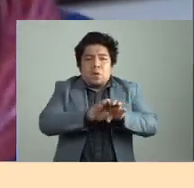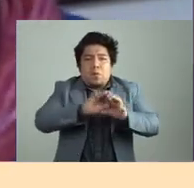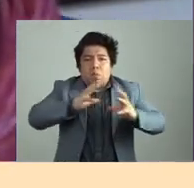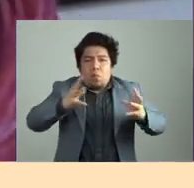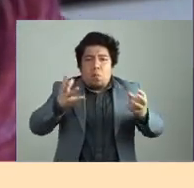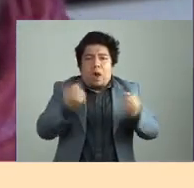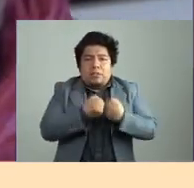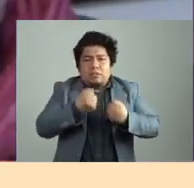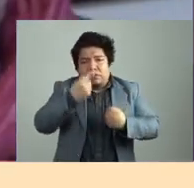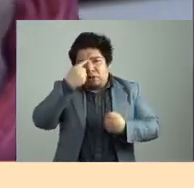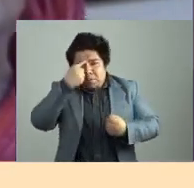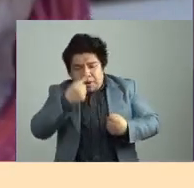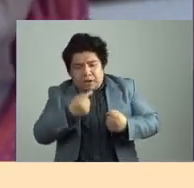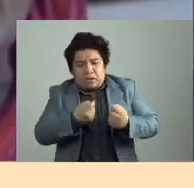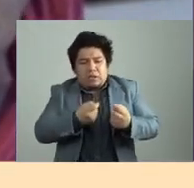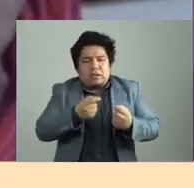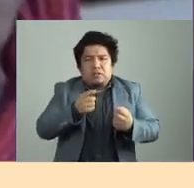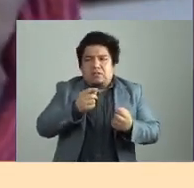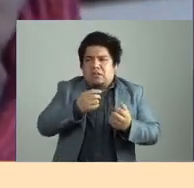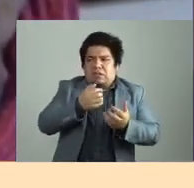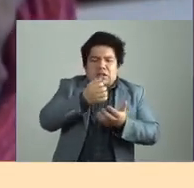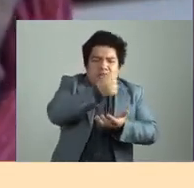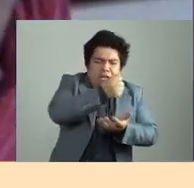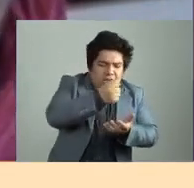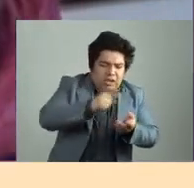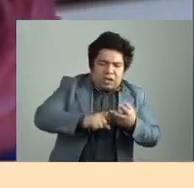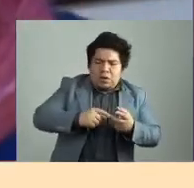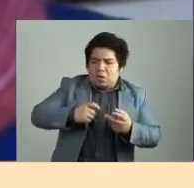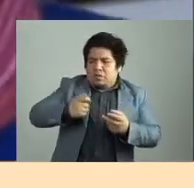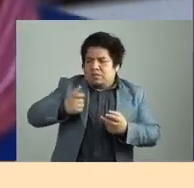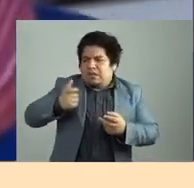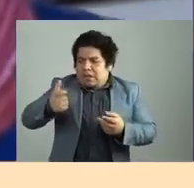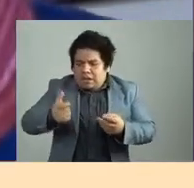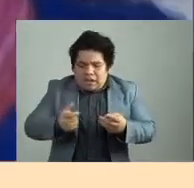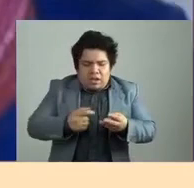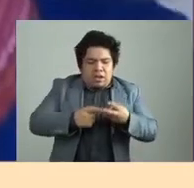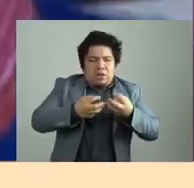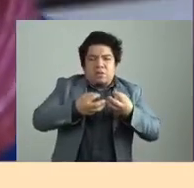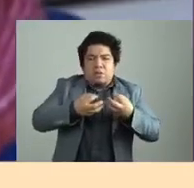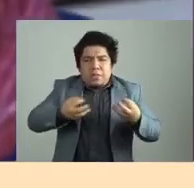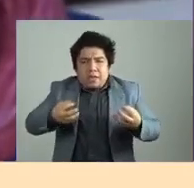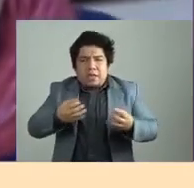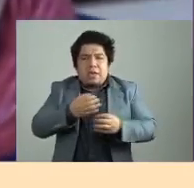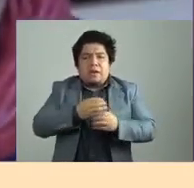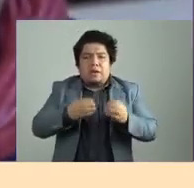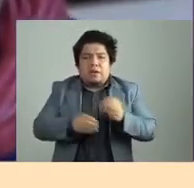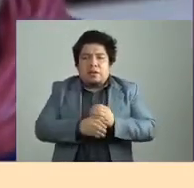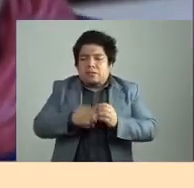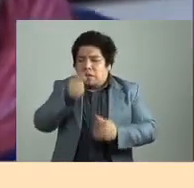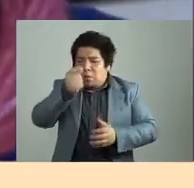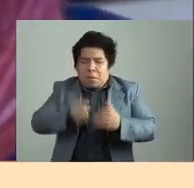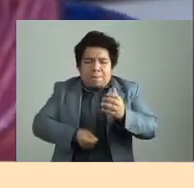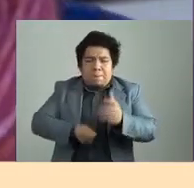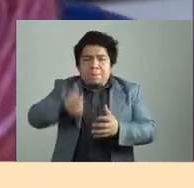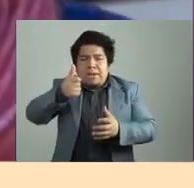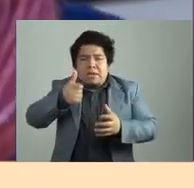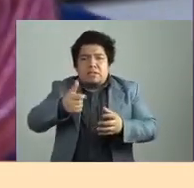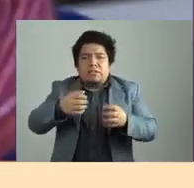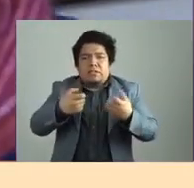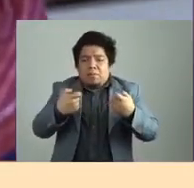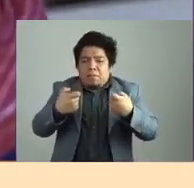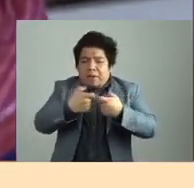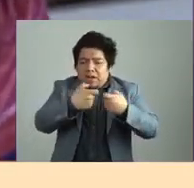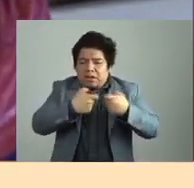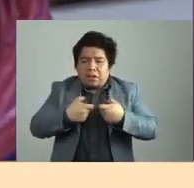del salario más allá del dinero sea como el principio de cooperación de la reproducción